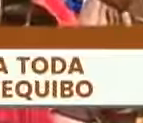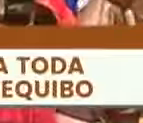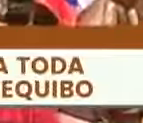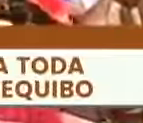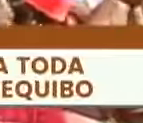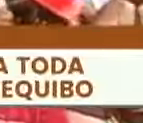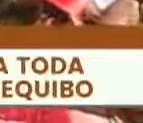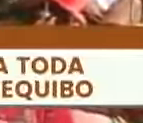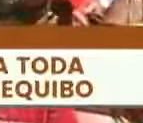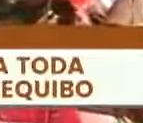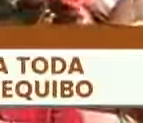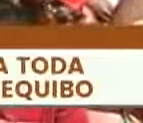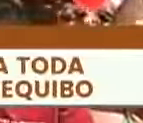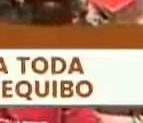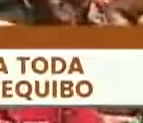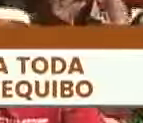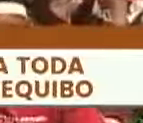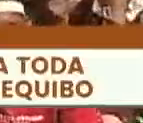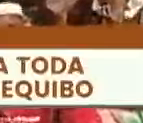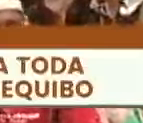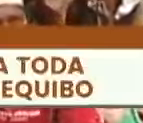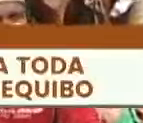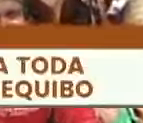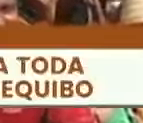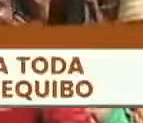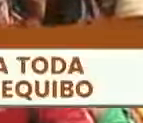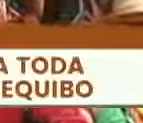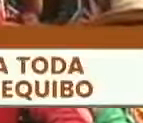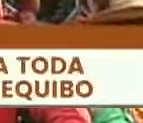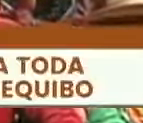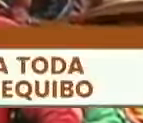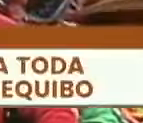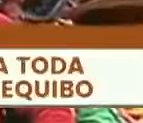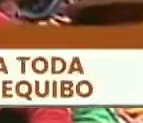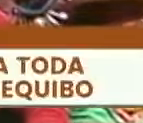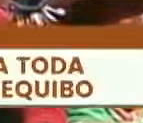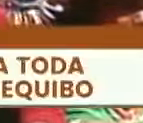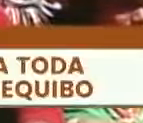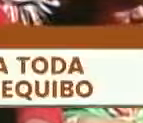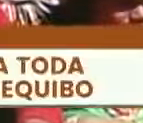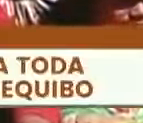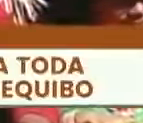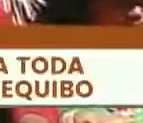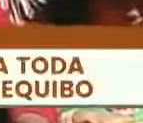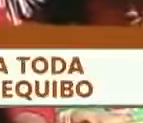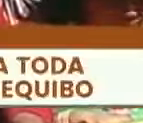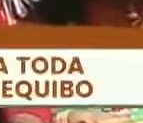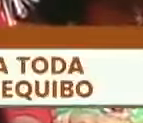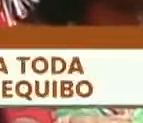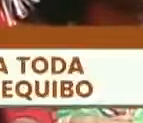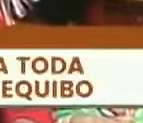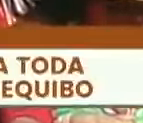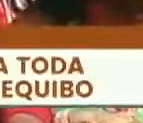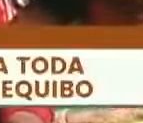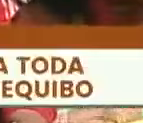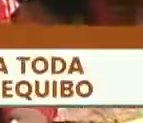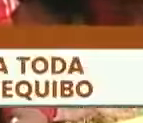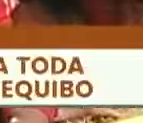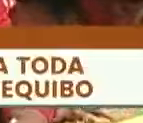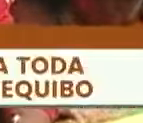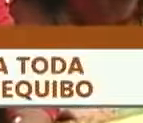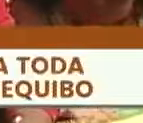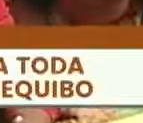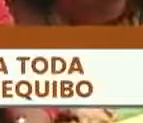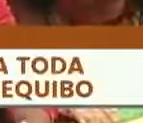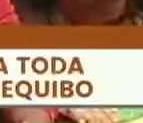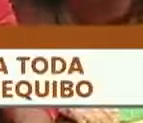Hermanos, Maguarao Tuma, Jotarao y Guarao, hoy cuando nos falta 27 días